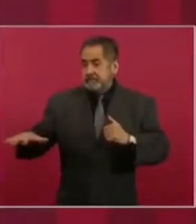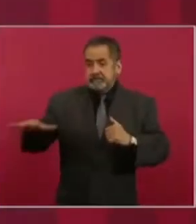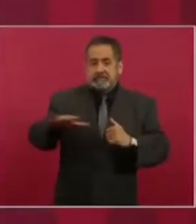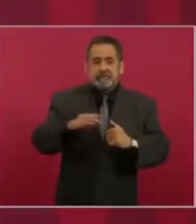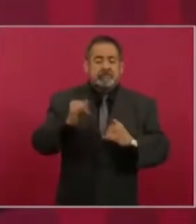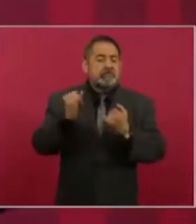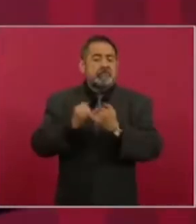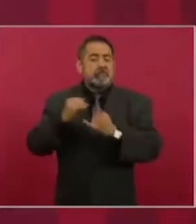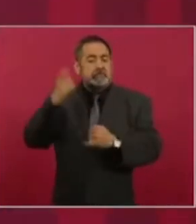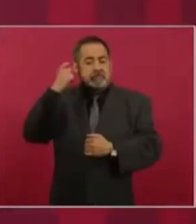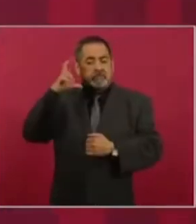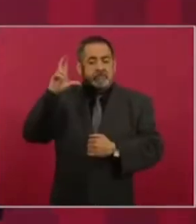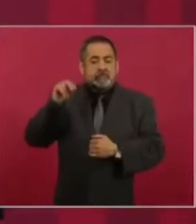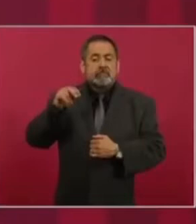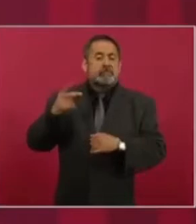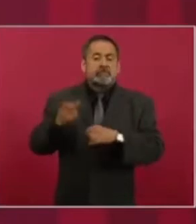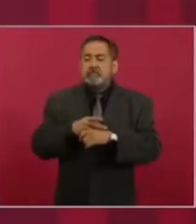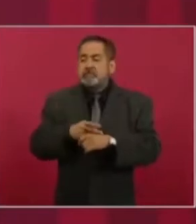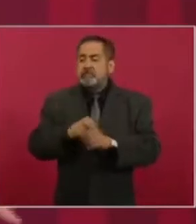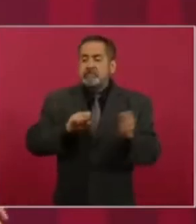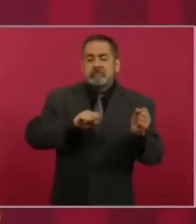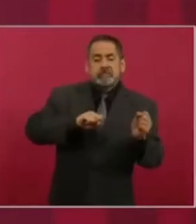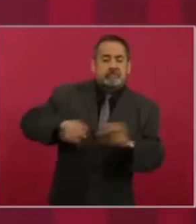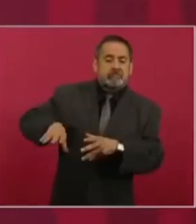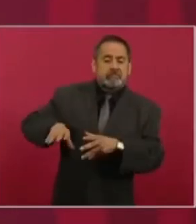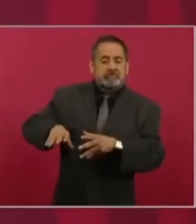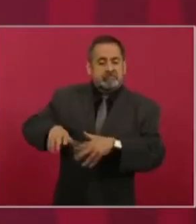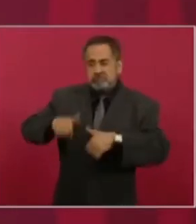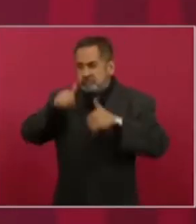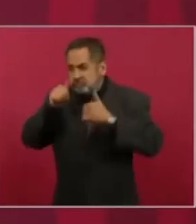se quedan sin actividad.